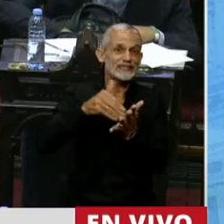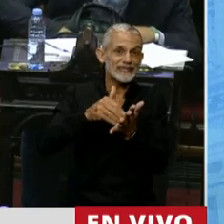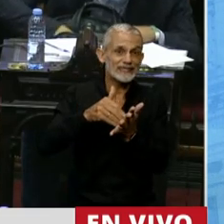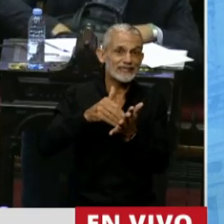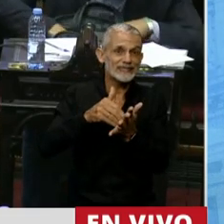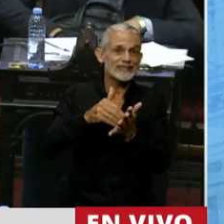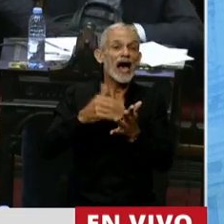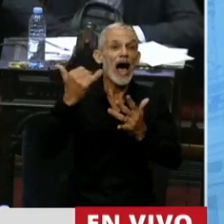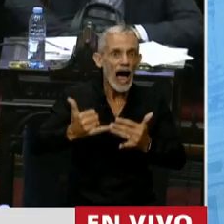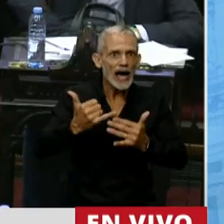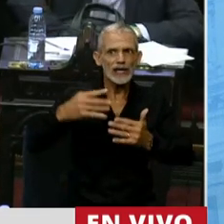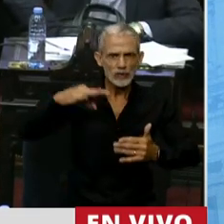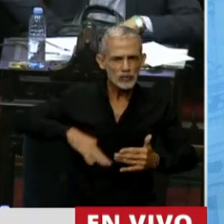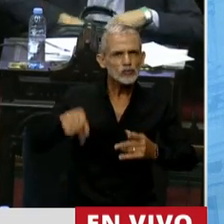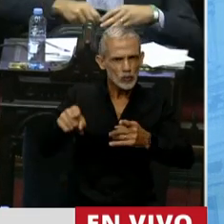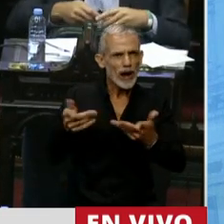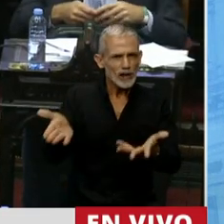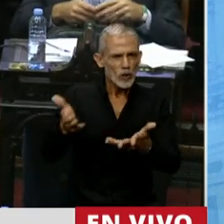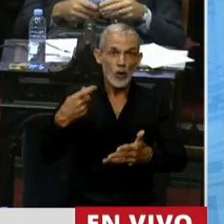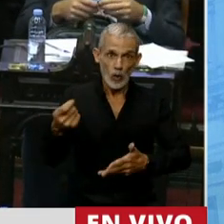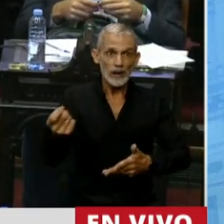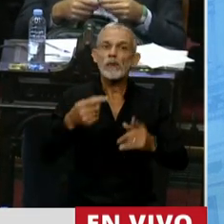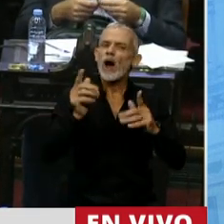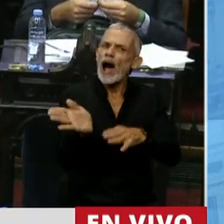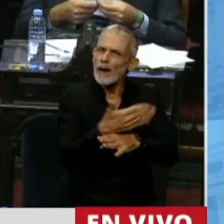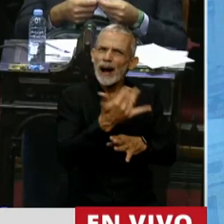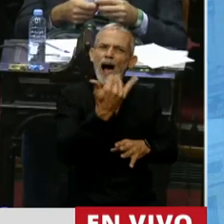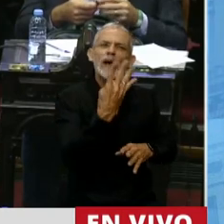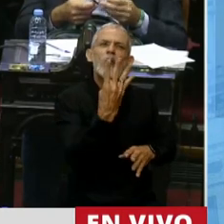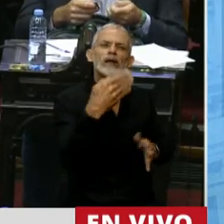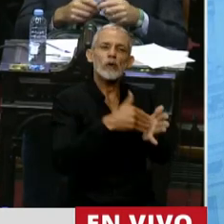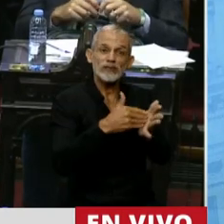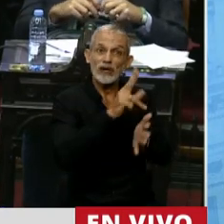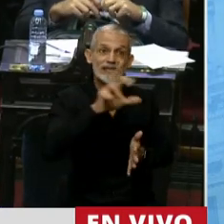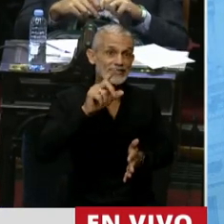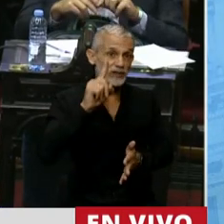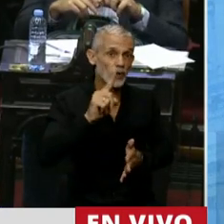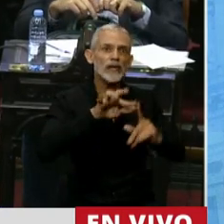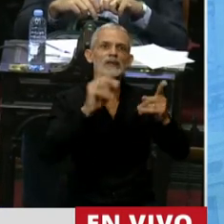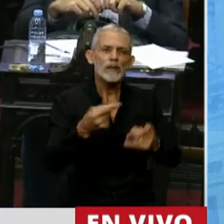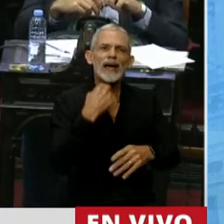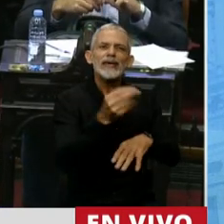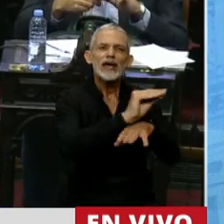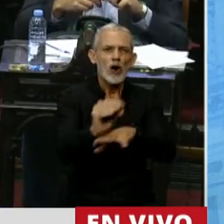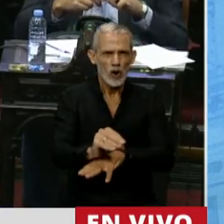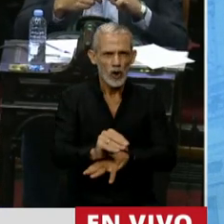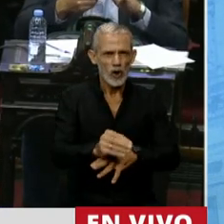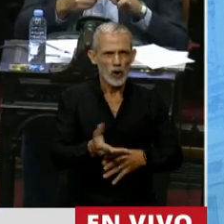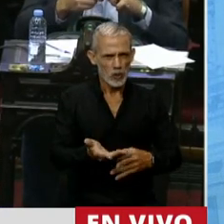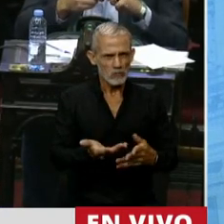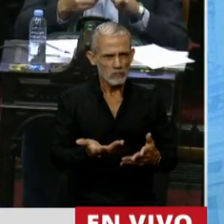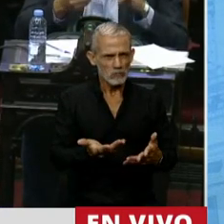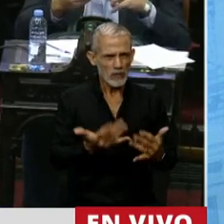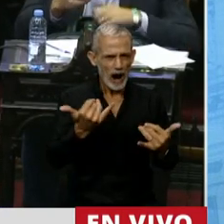previsionales. Pero también tenemos, presidente, los 4.300.000 beneficiarios de la Asignación Universal por